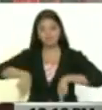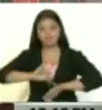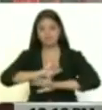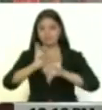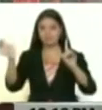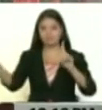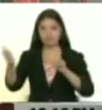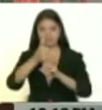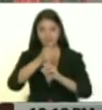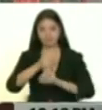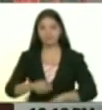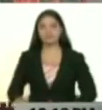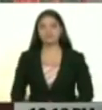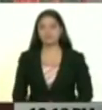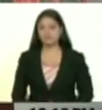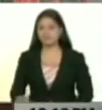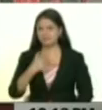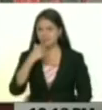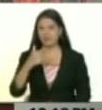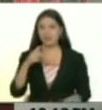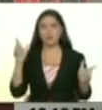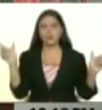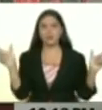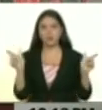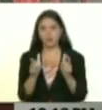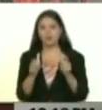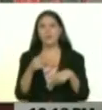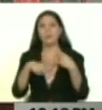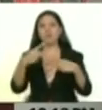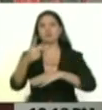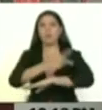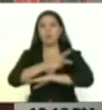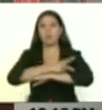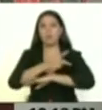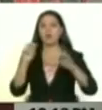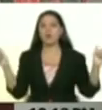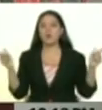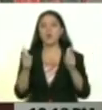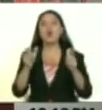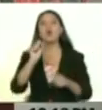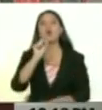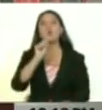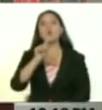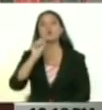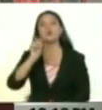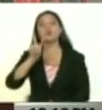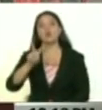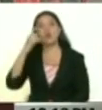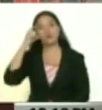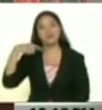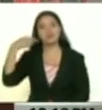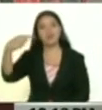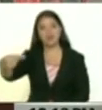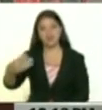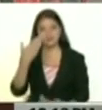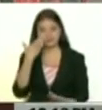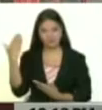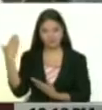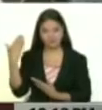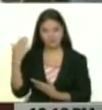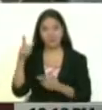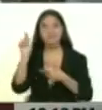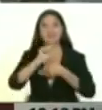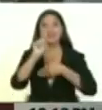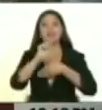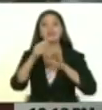acuerdo. Acordaron reducir la producción de crudo a 1.2 millones de barriles diarios. Vamos a escuchar en vivo la señal de